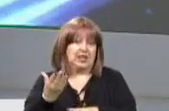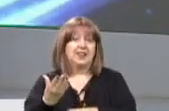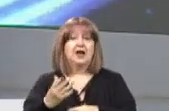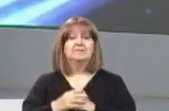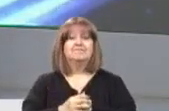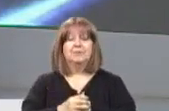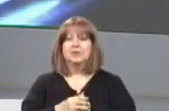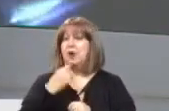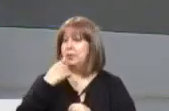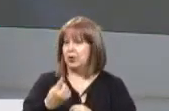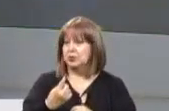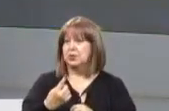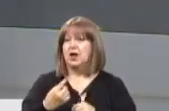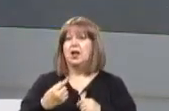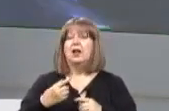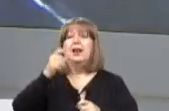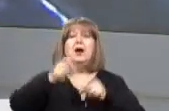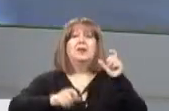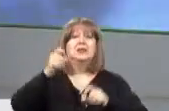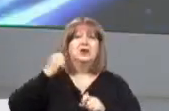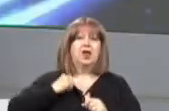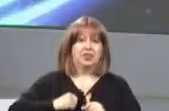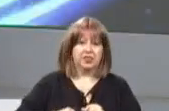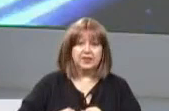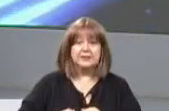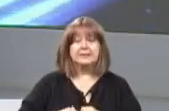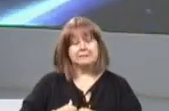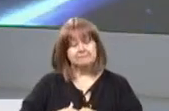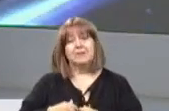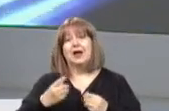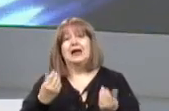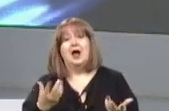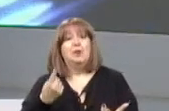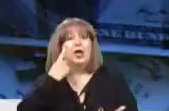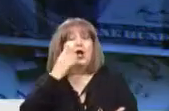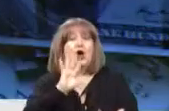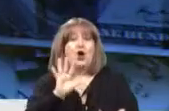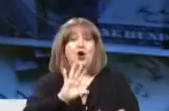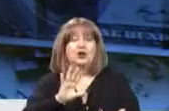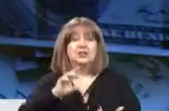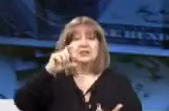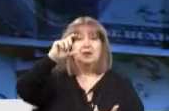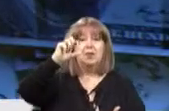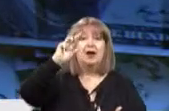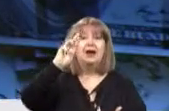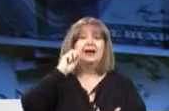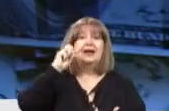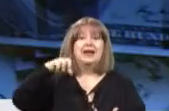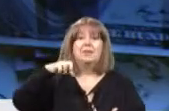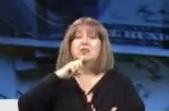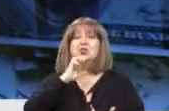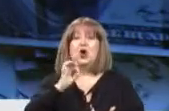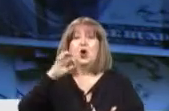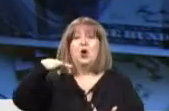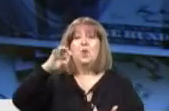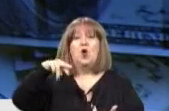aleja a la gente? Esa es la pregunta concreta. Sí, por desconocimiento puede ser. Porque las criptomonedas son activos que no son regulados. Los plazos